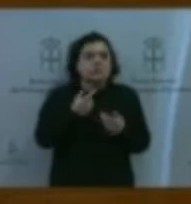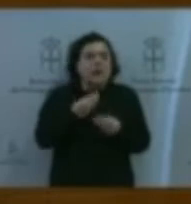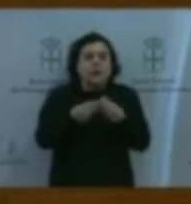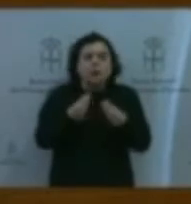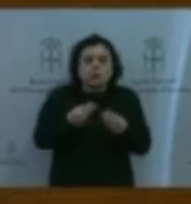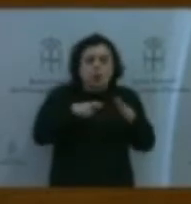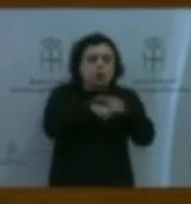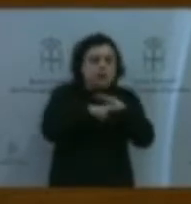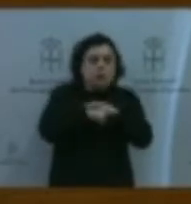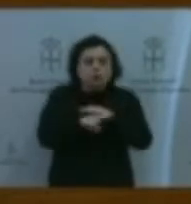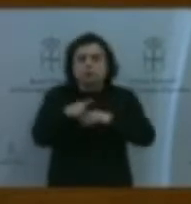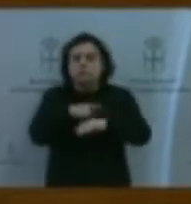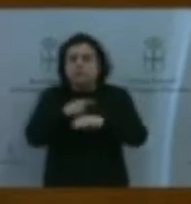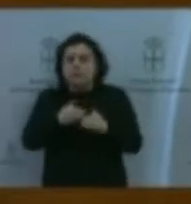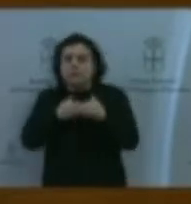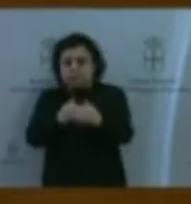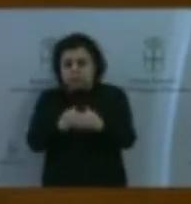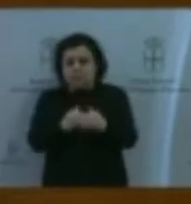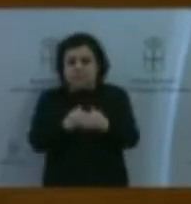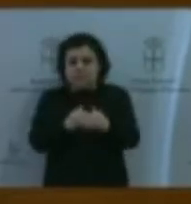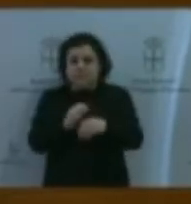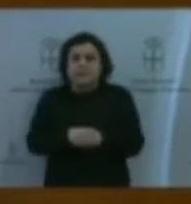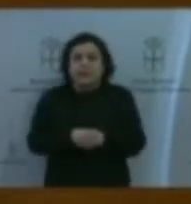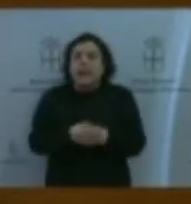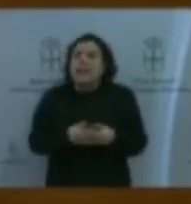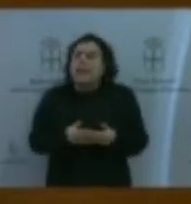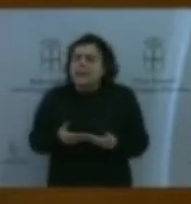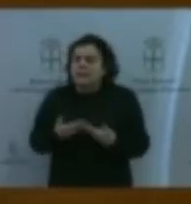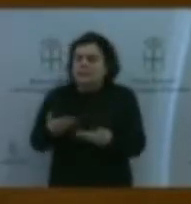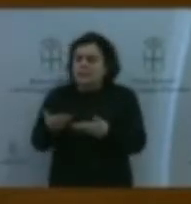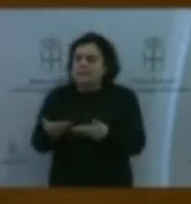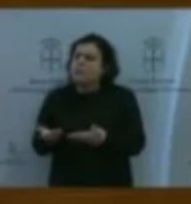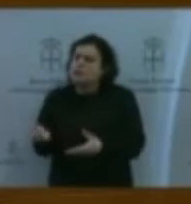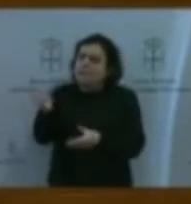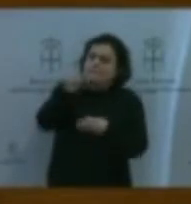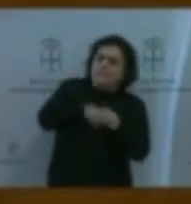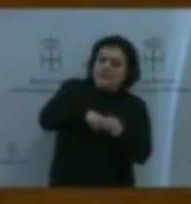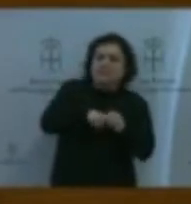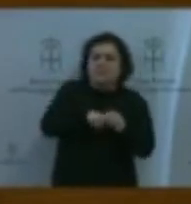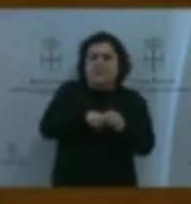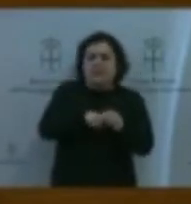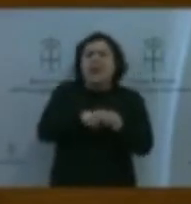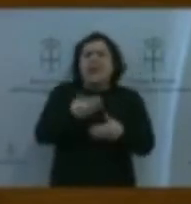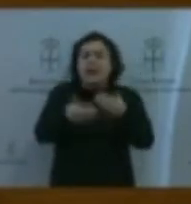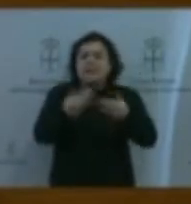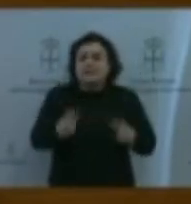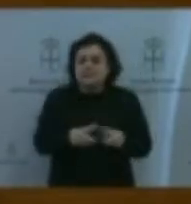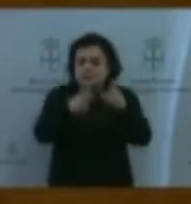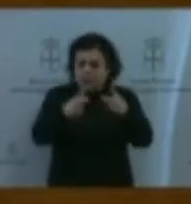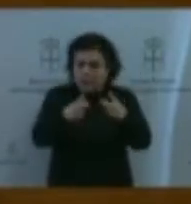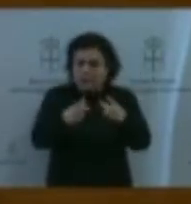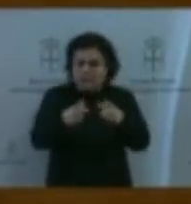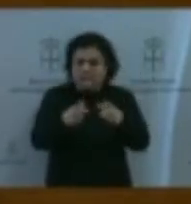Le invitamos a trabajar en una legislatura de progreso en avances sociales, en avances en situación económica, en avances en los grandes problemas de